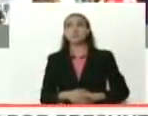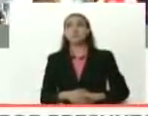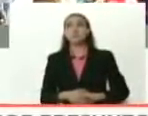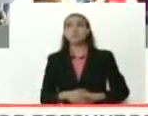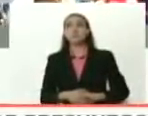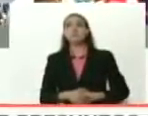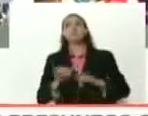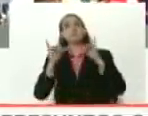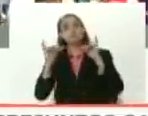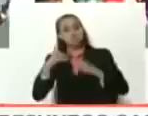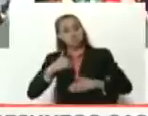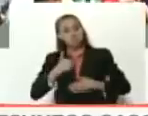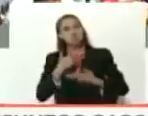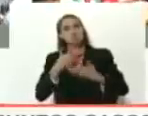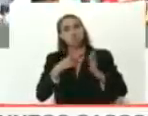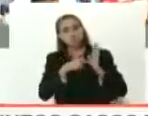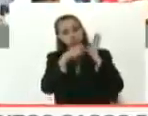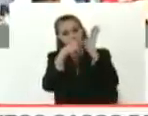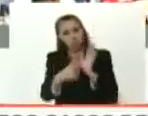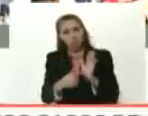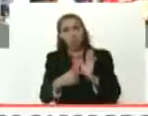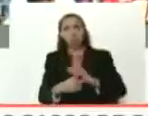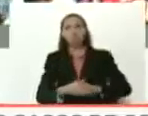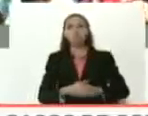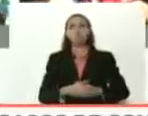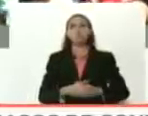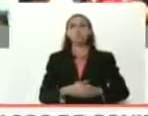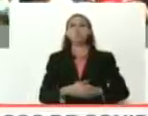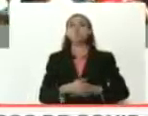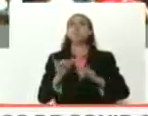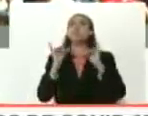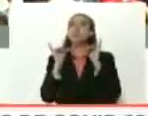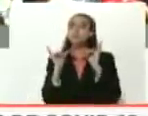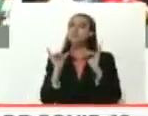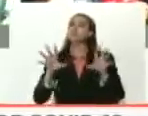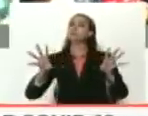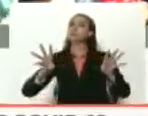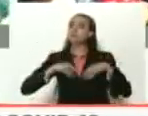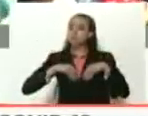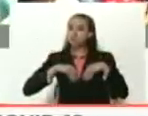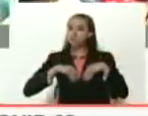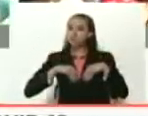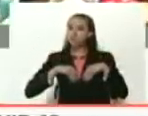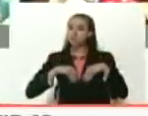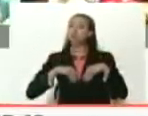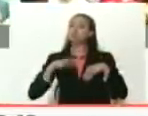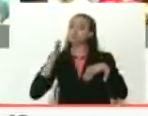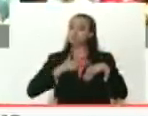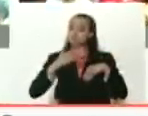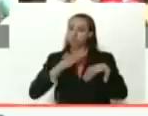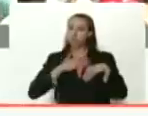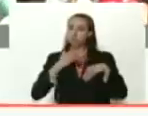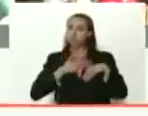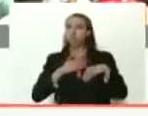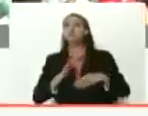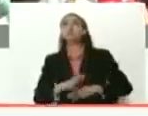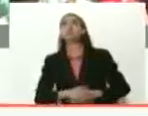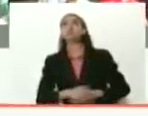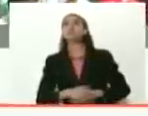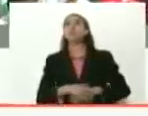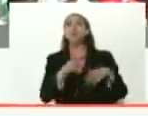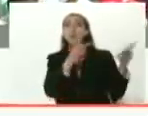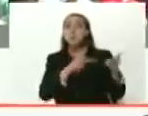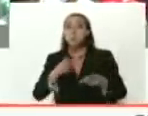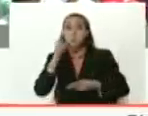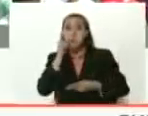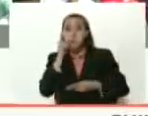Así lo manifiesto. Y así lo asumo. Así lo asumo. Y además invito a los